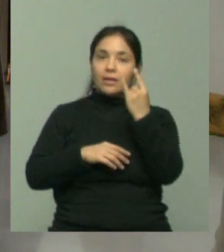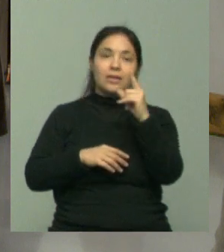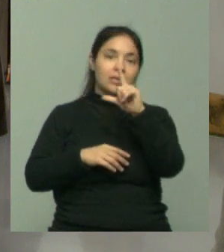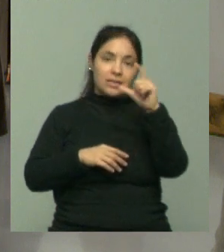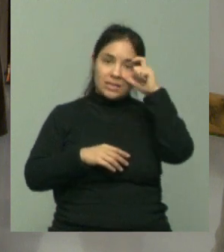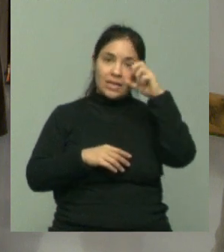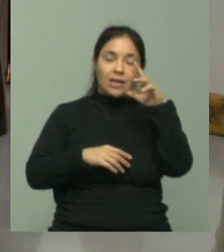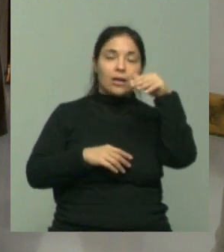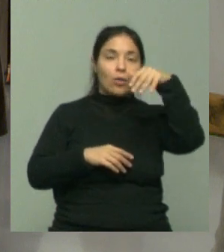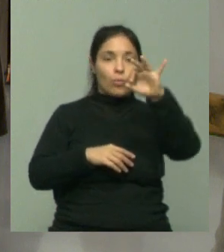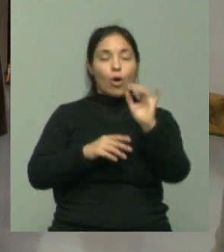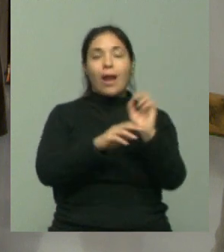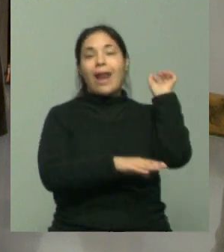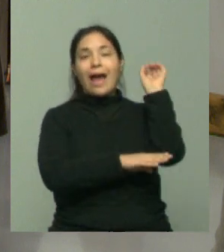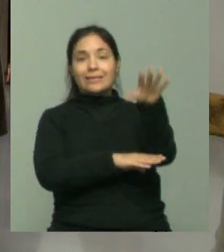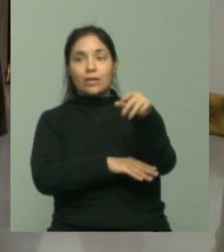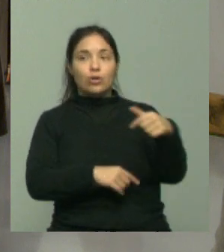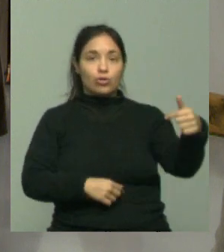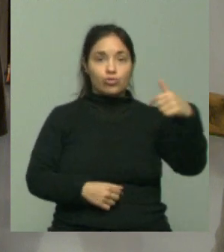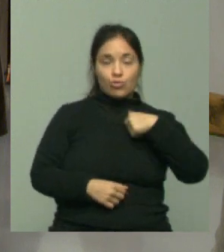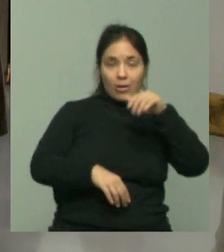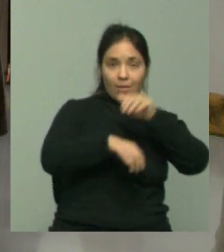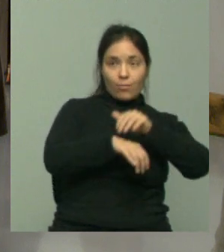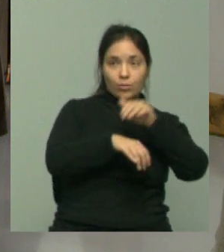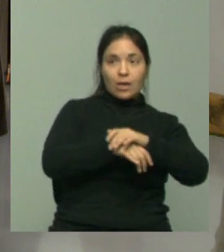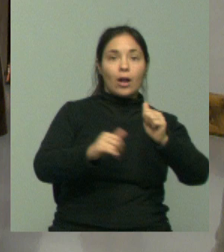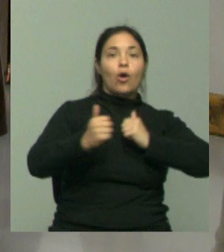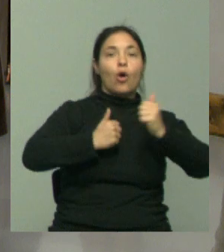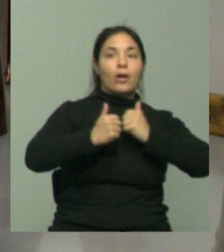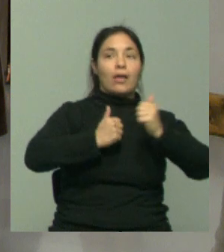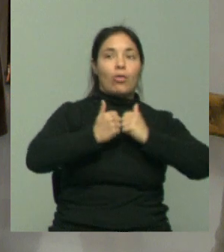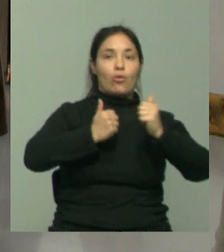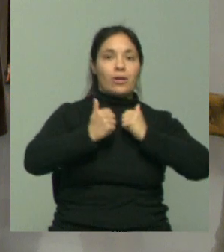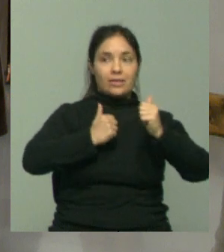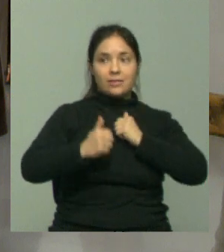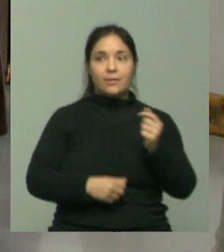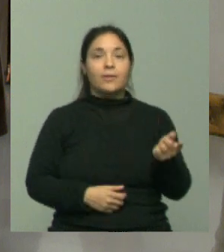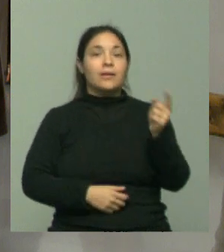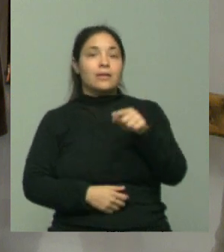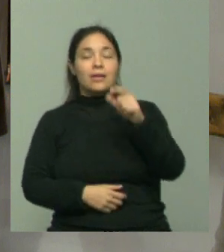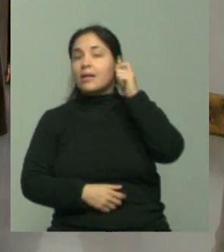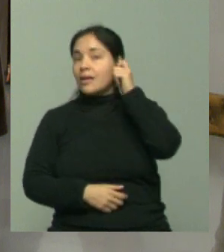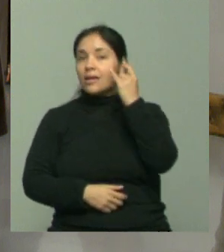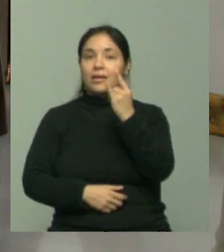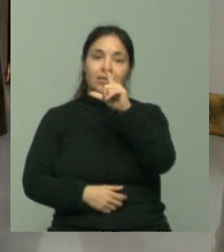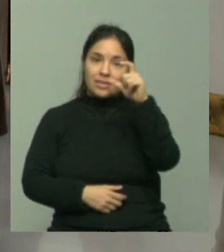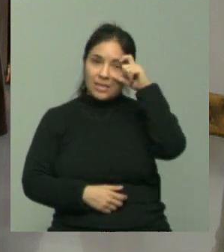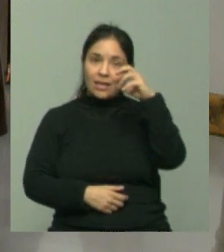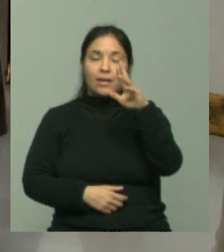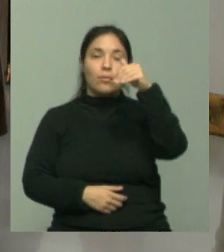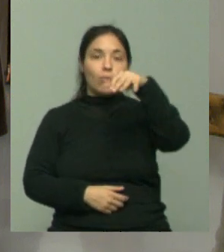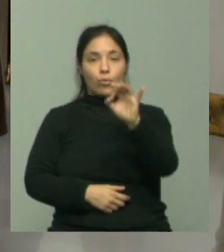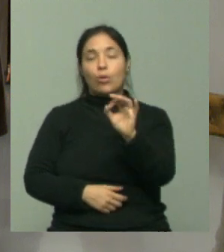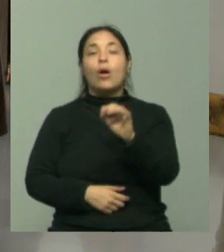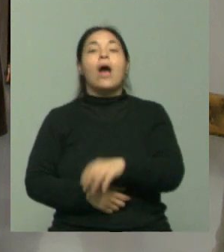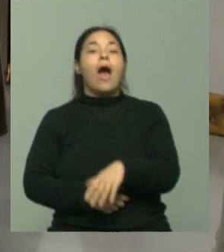de los lanzadores y yo soy el encargado de los corredores. Uh-huh. Y ahora Guillermo hace 2 semanas atrás tuvo 2 chicos